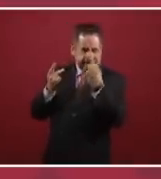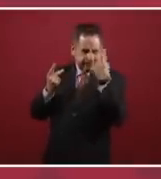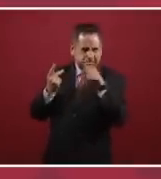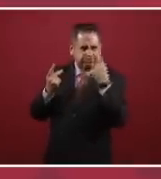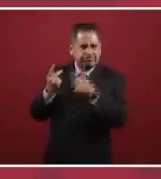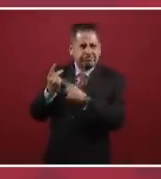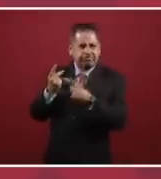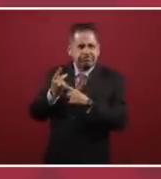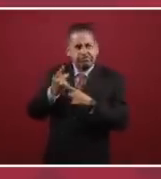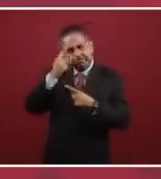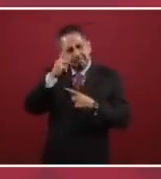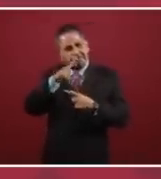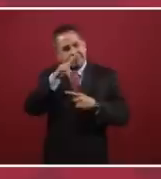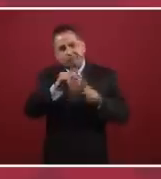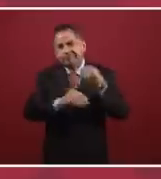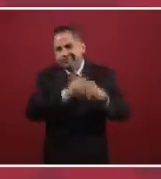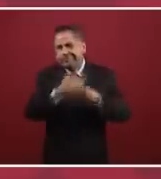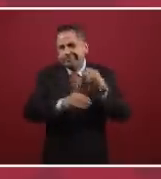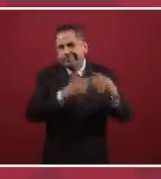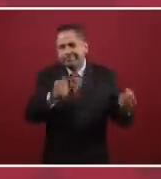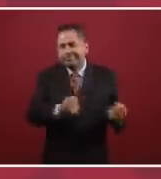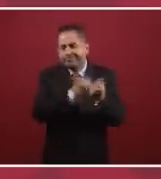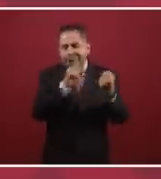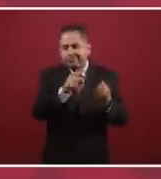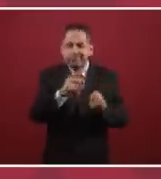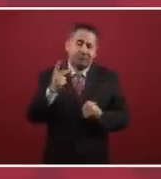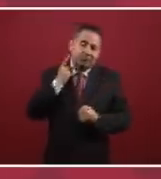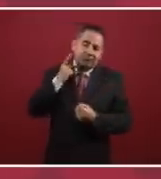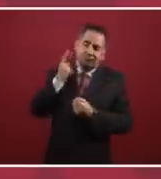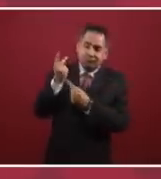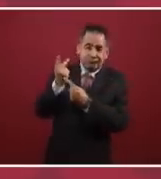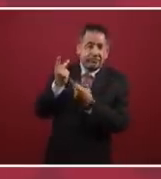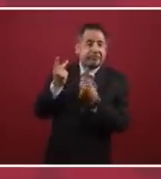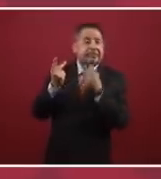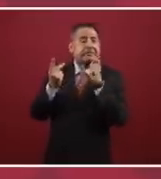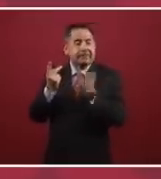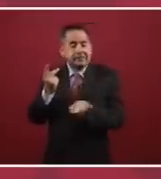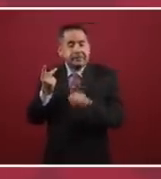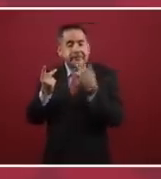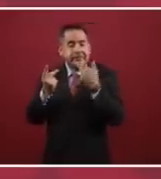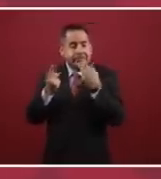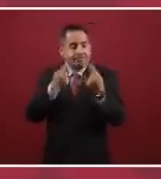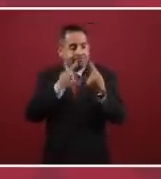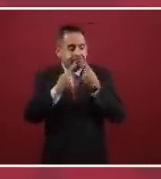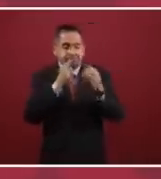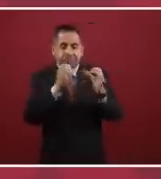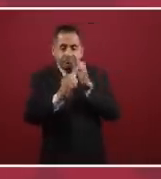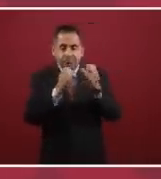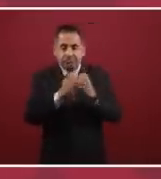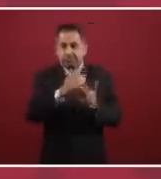para evitar la confrontación, para evitar la violencia.